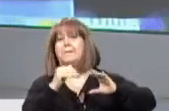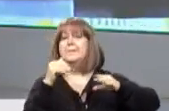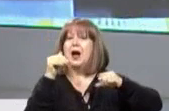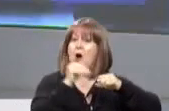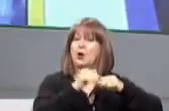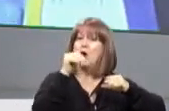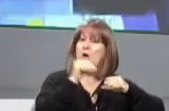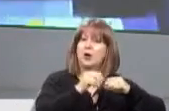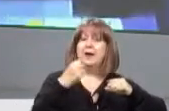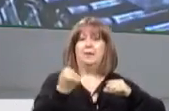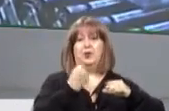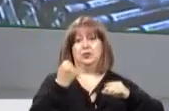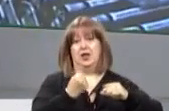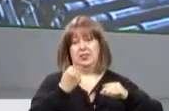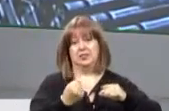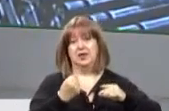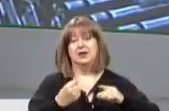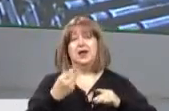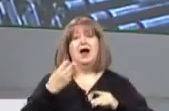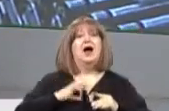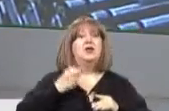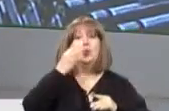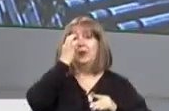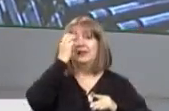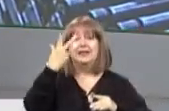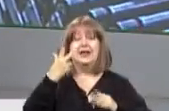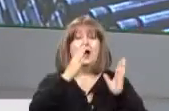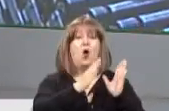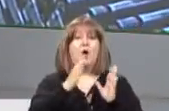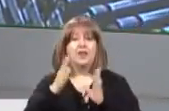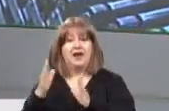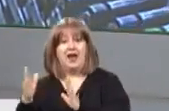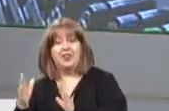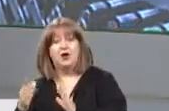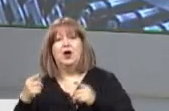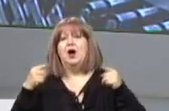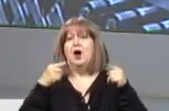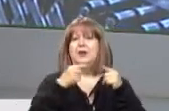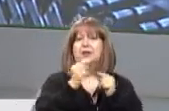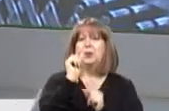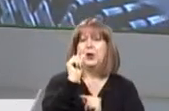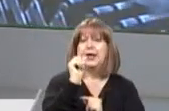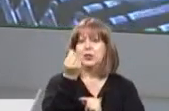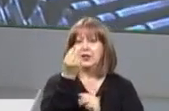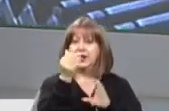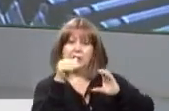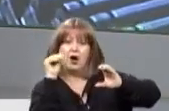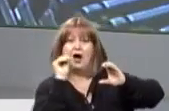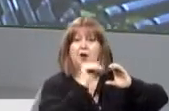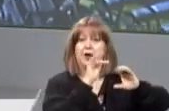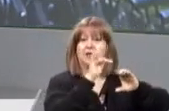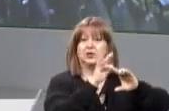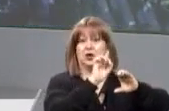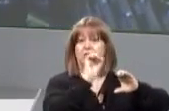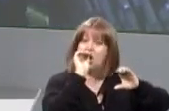esto en mis redes de que empecemos el 2023 más ordenados, ¿no? Empezar sí. un objetivo de ahorro chiquito, aunque sea. Pero algo. Proponete